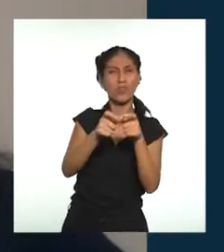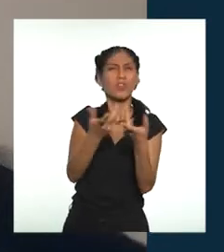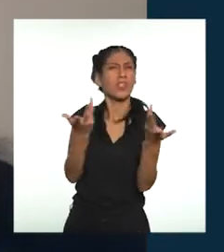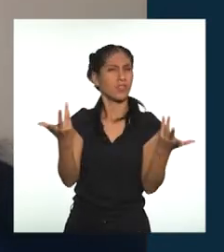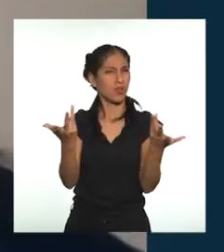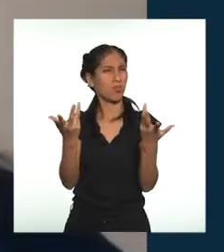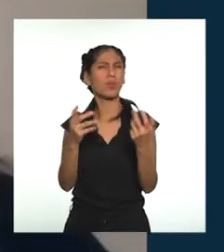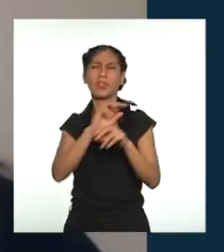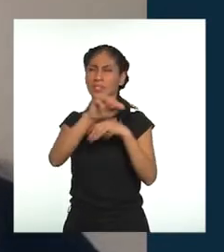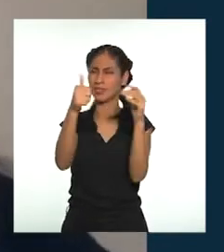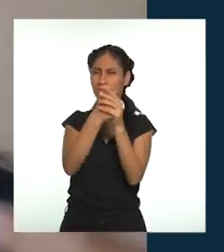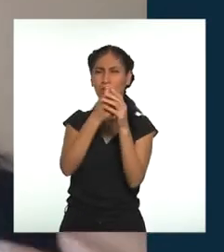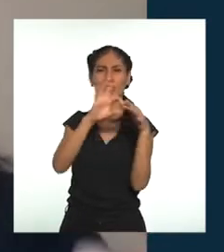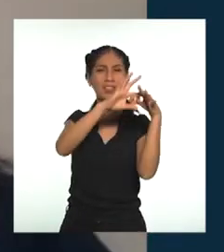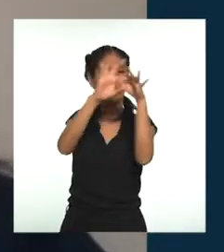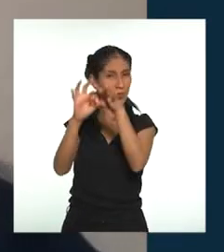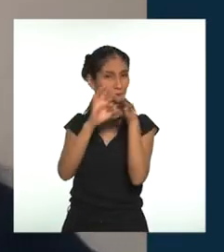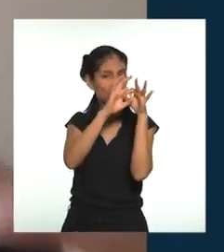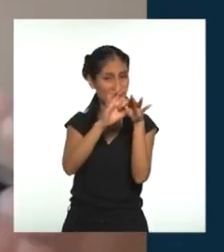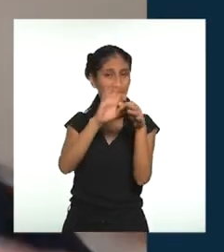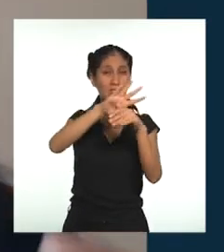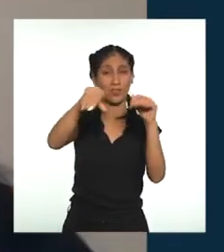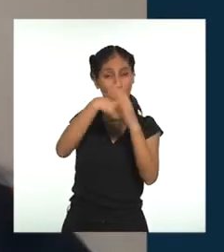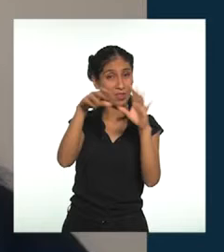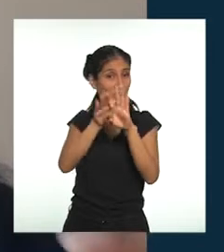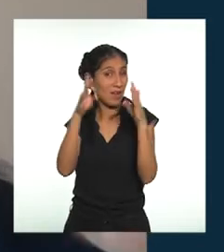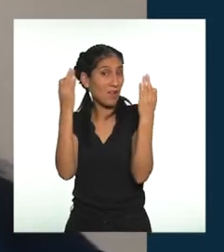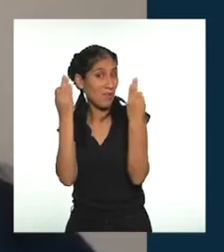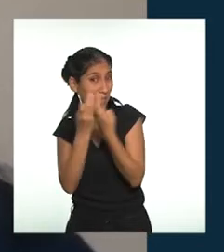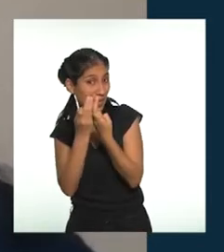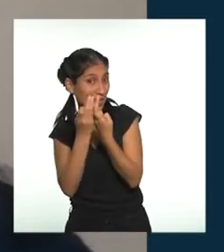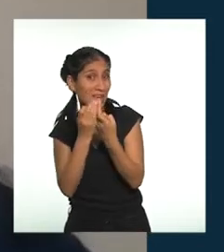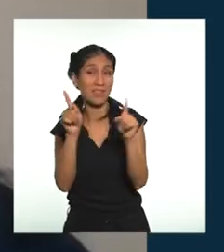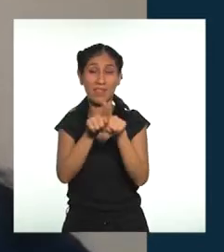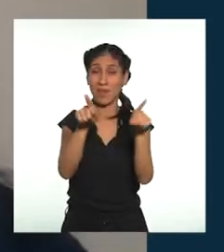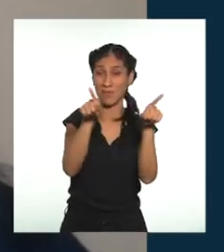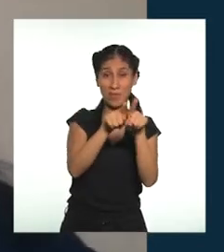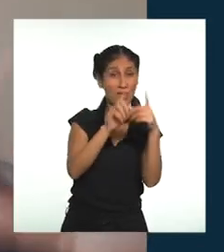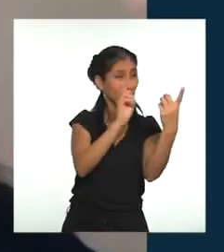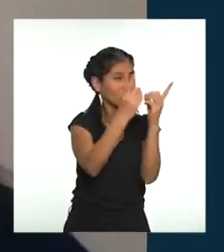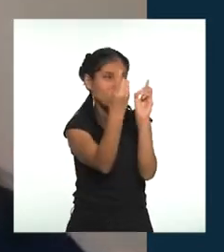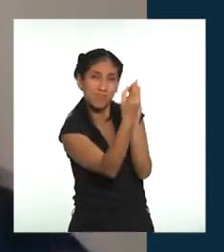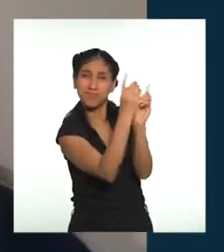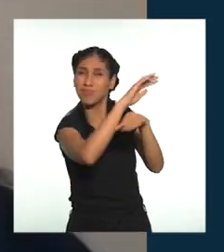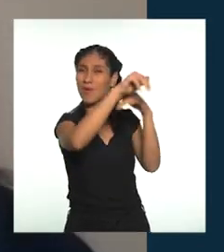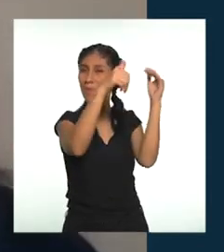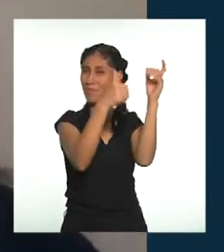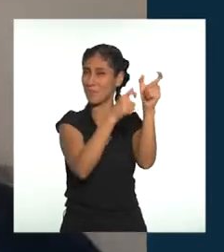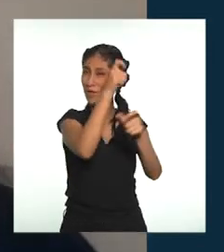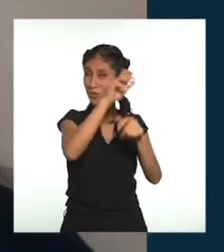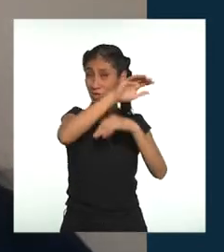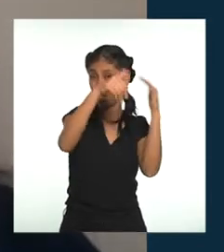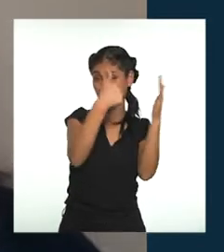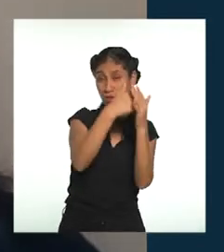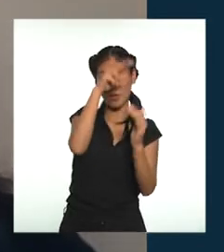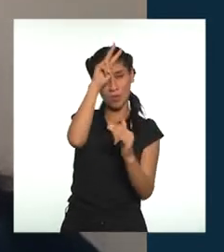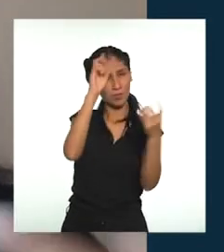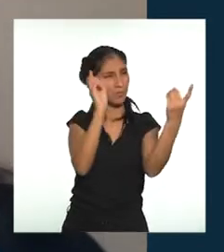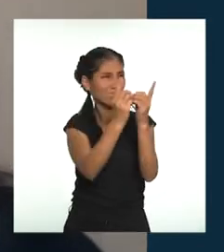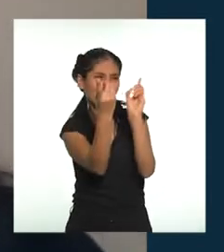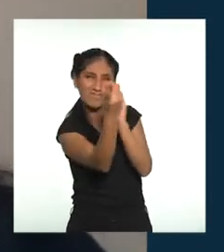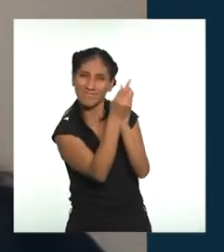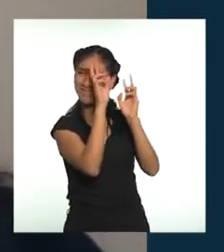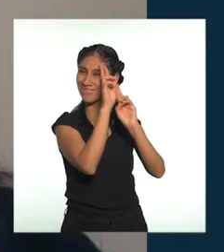lo tanto debemos de vivir en armonía con nuestra familia, con nuestro ayo, con todos los peruanos y peruanas, pero